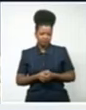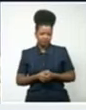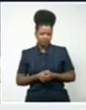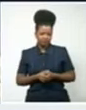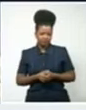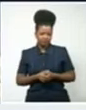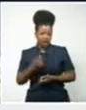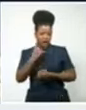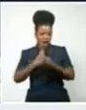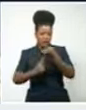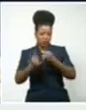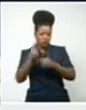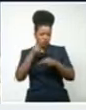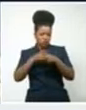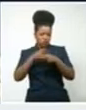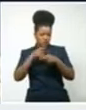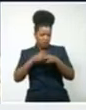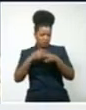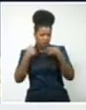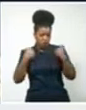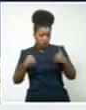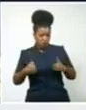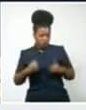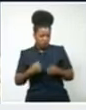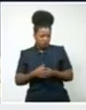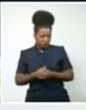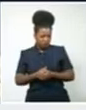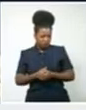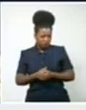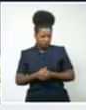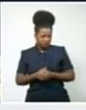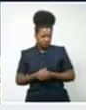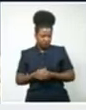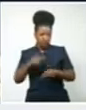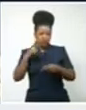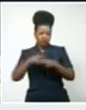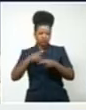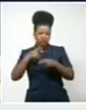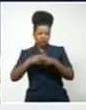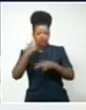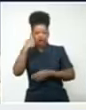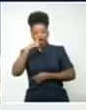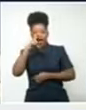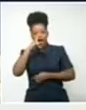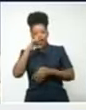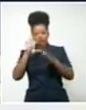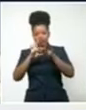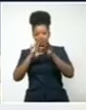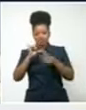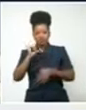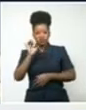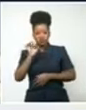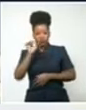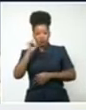enzima convertidora de angiotensina 2,